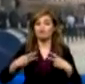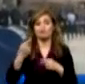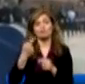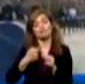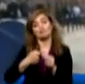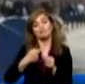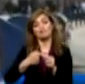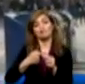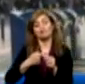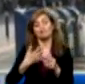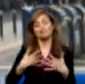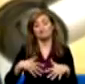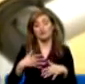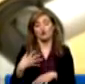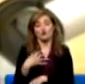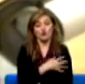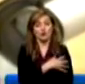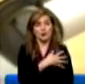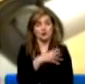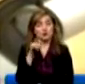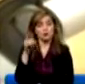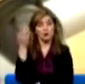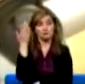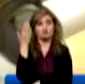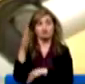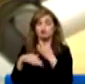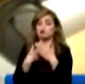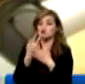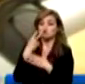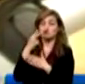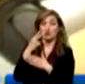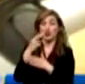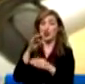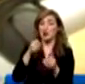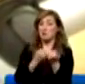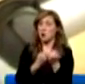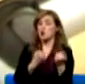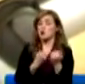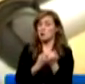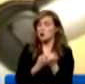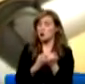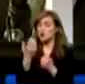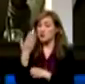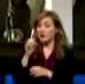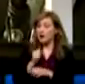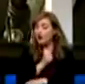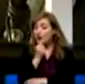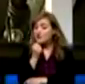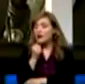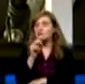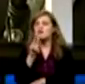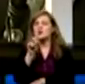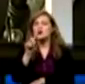de fortalecer la legitimidad de Yunda frente a la ciudad, pues el porcentaje de apoyo con el que llega a la alcaldía,